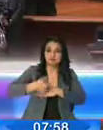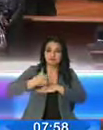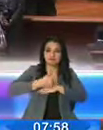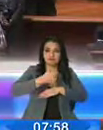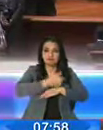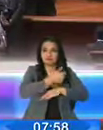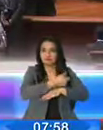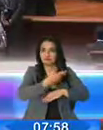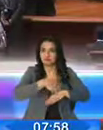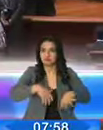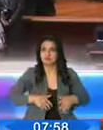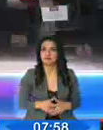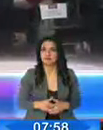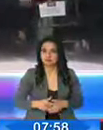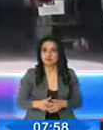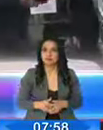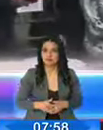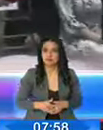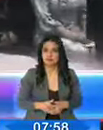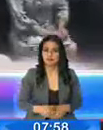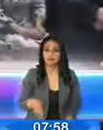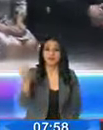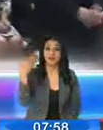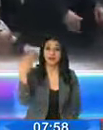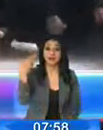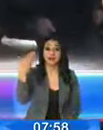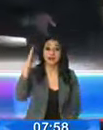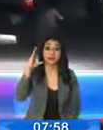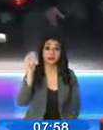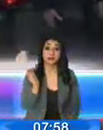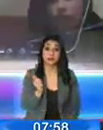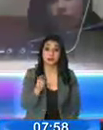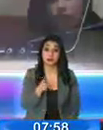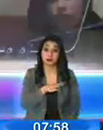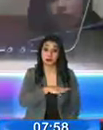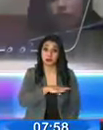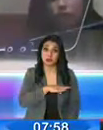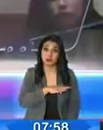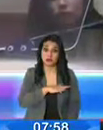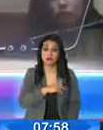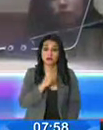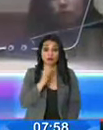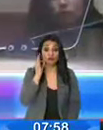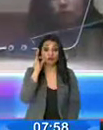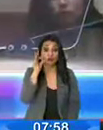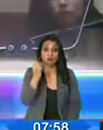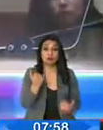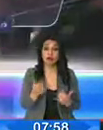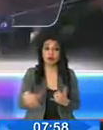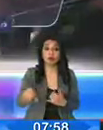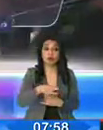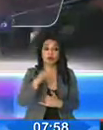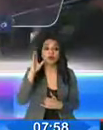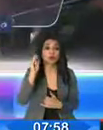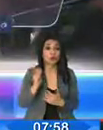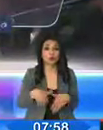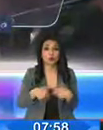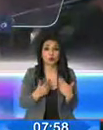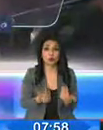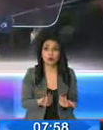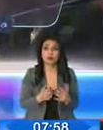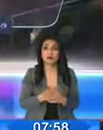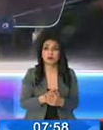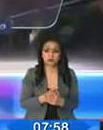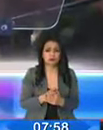Cabildo Alto, donde el alcalde del ilustre municipio resaltó el presente y el futuro de la ciudad. Ratificamos nuestro